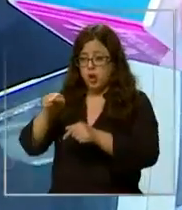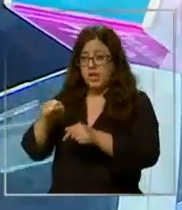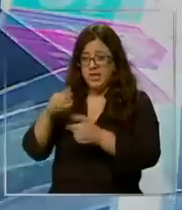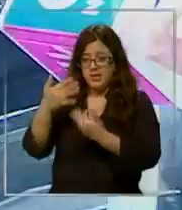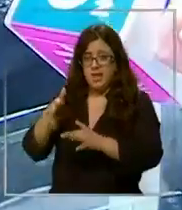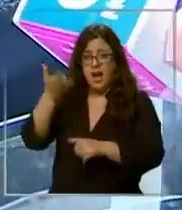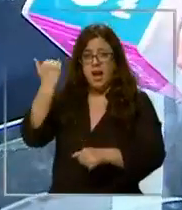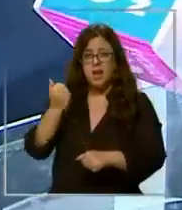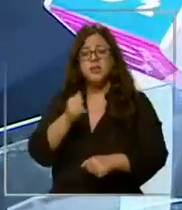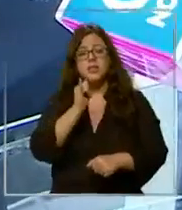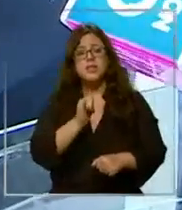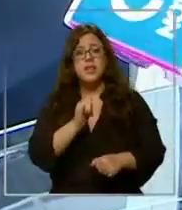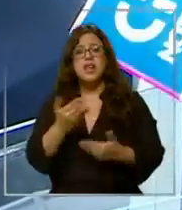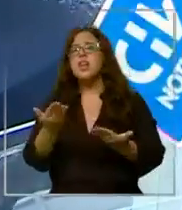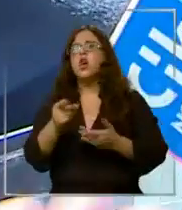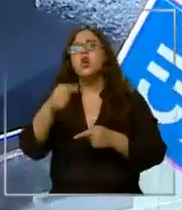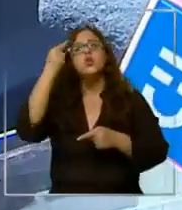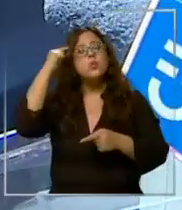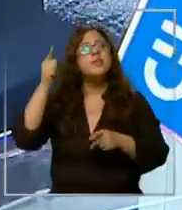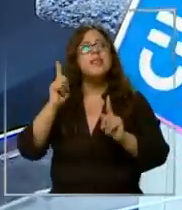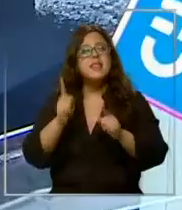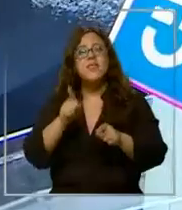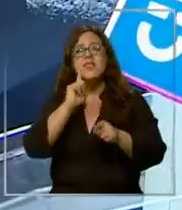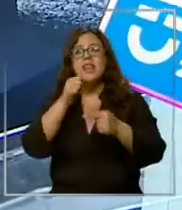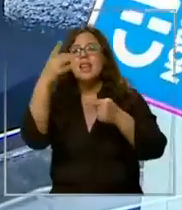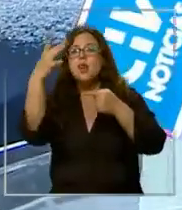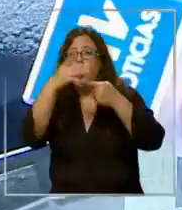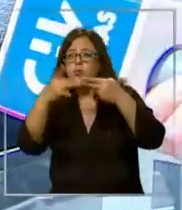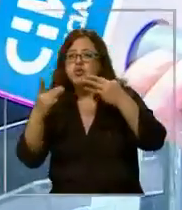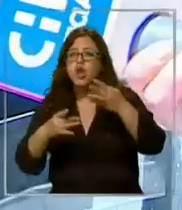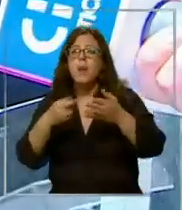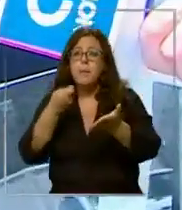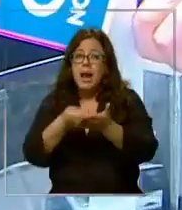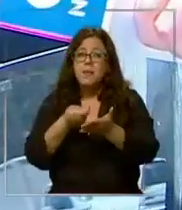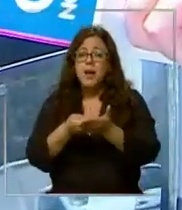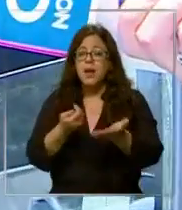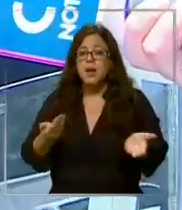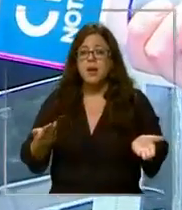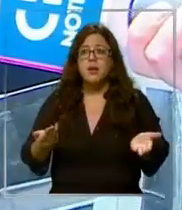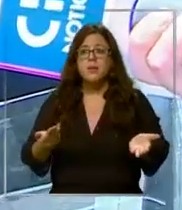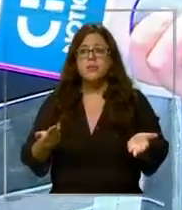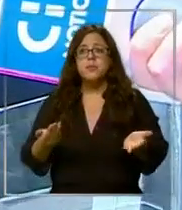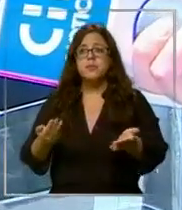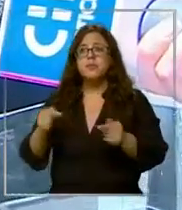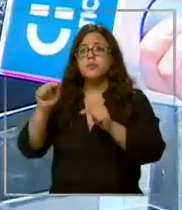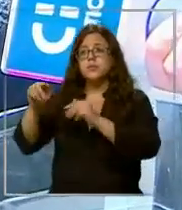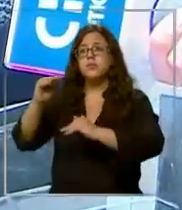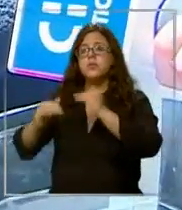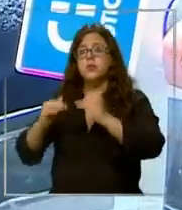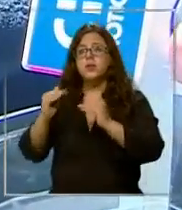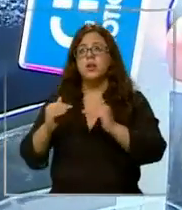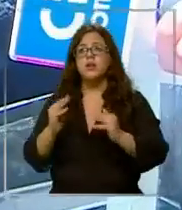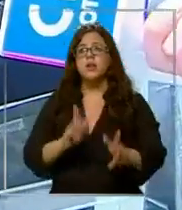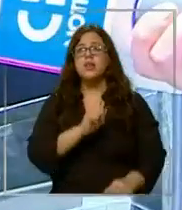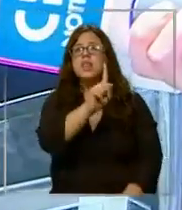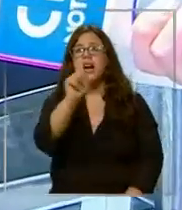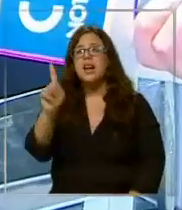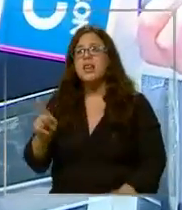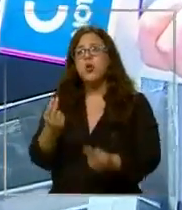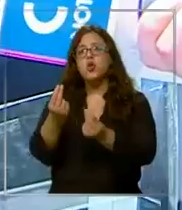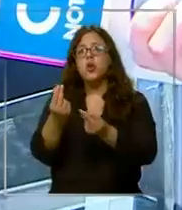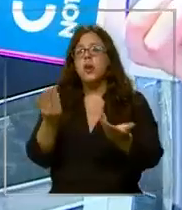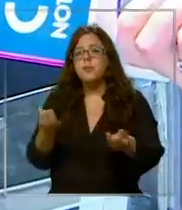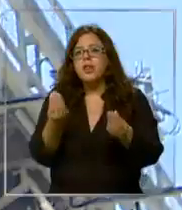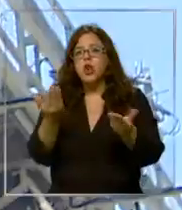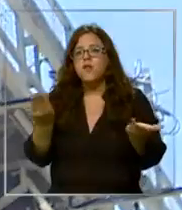me ha pasado. ¿Y cómo es esto? ¿Crees que deberían tener más alternativas? O sea, es que igual depende de uno andar con el dinero